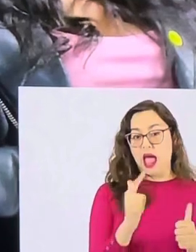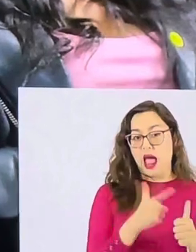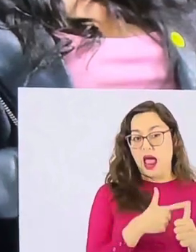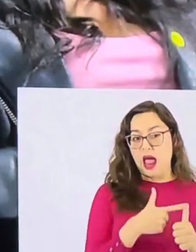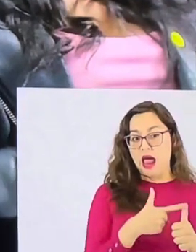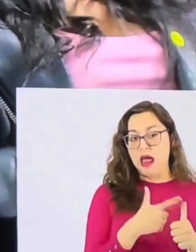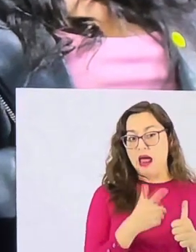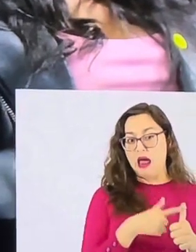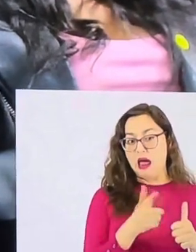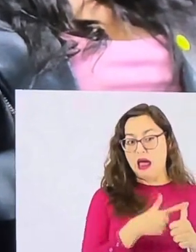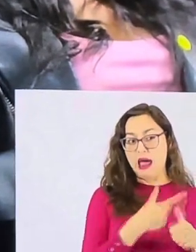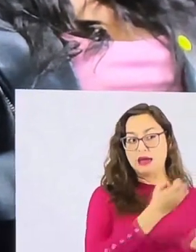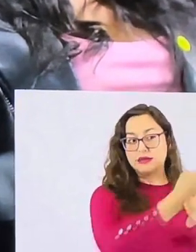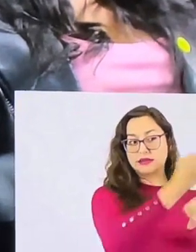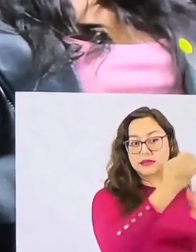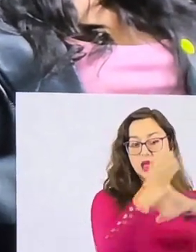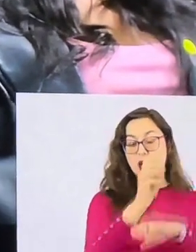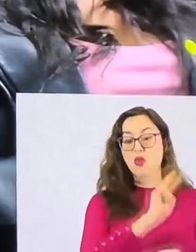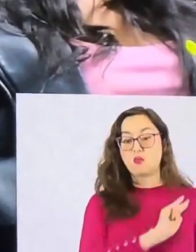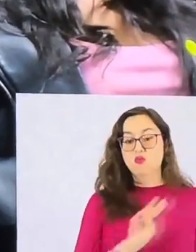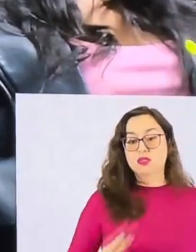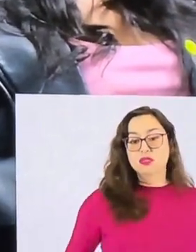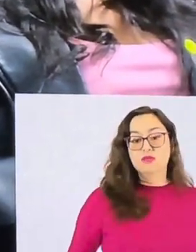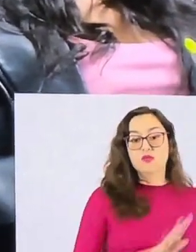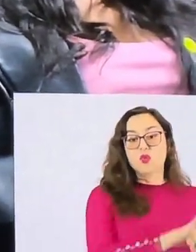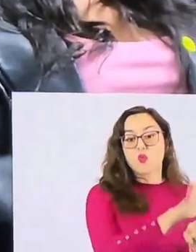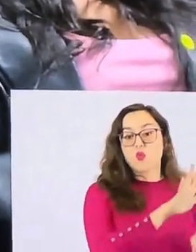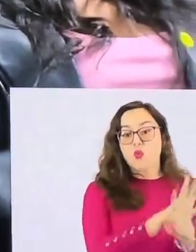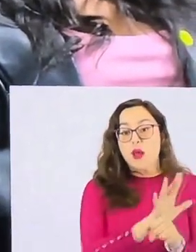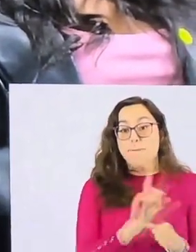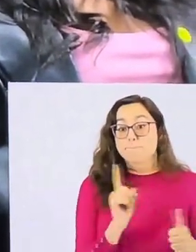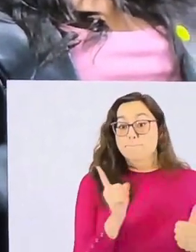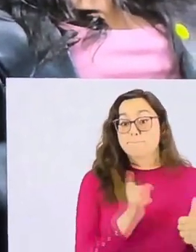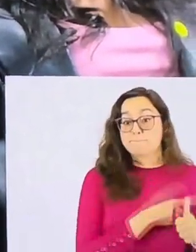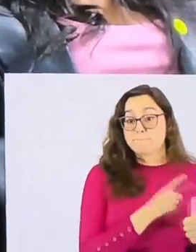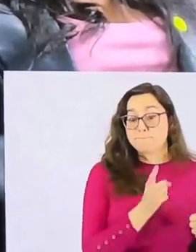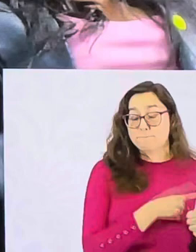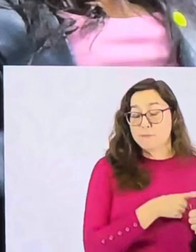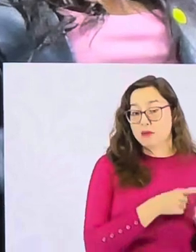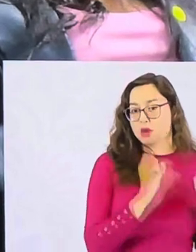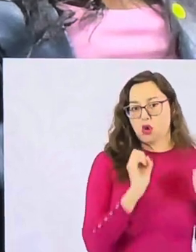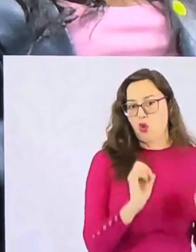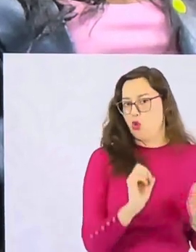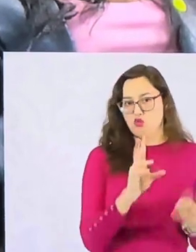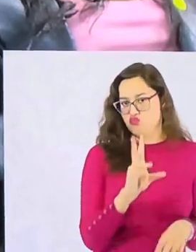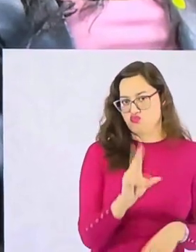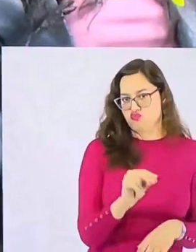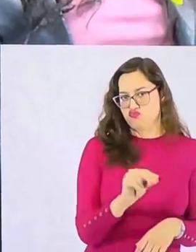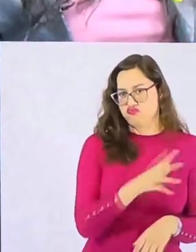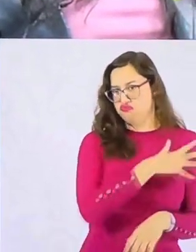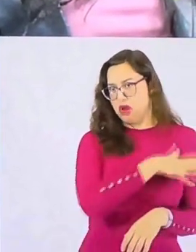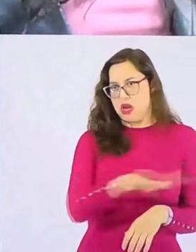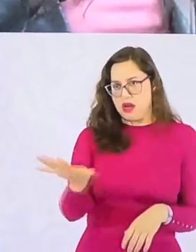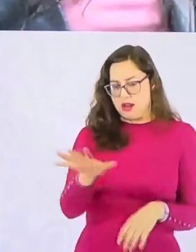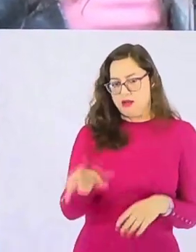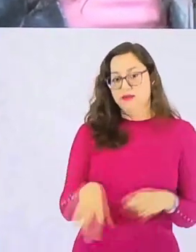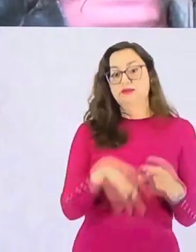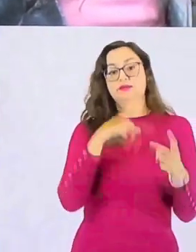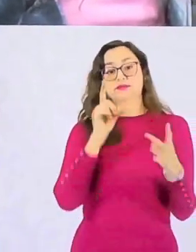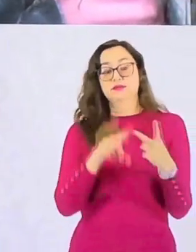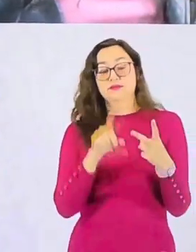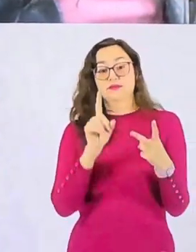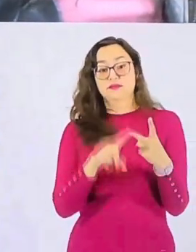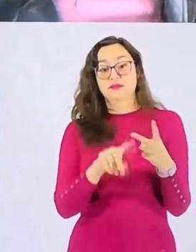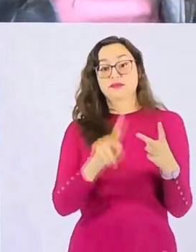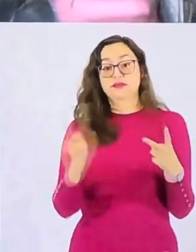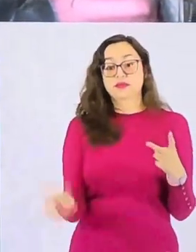o municipios de esos estados para llevar a cabo este proyecto de vivienda. Y en complemento, usted